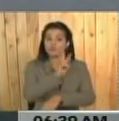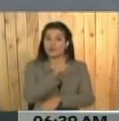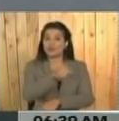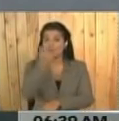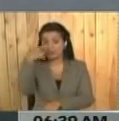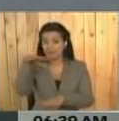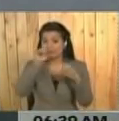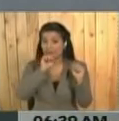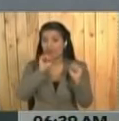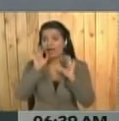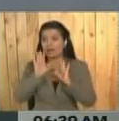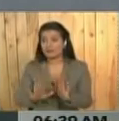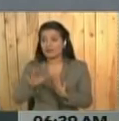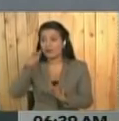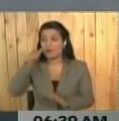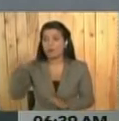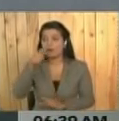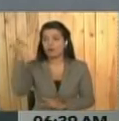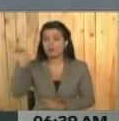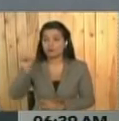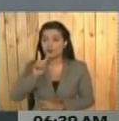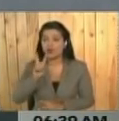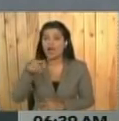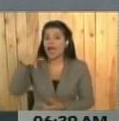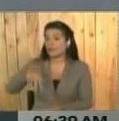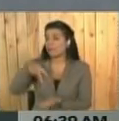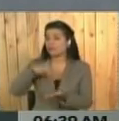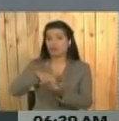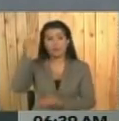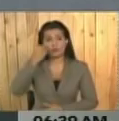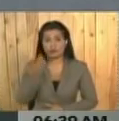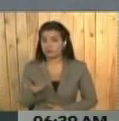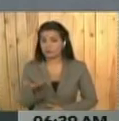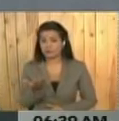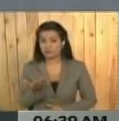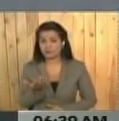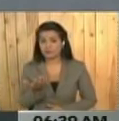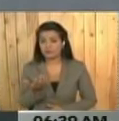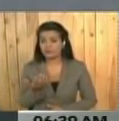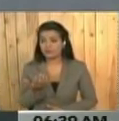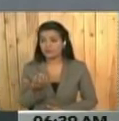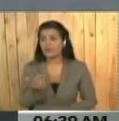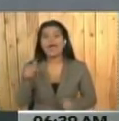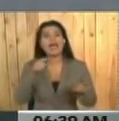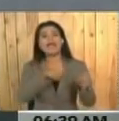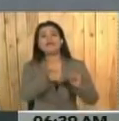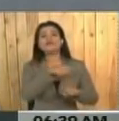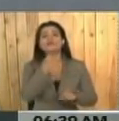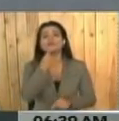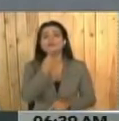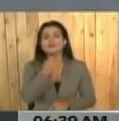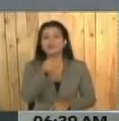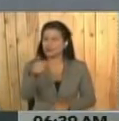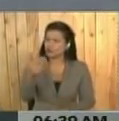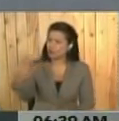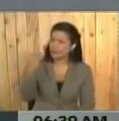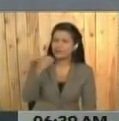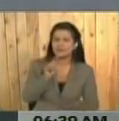no tengo ningú una duda en en el sentido de que aquí eh Cuando Ellos hablan creo Tú dijiste